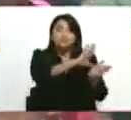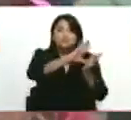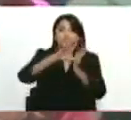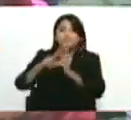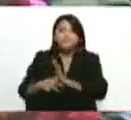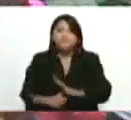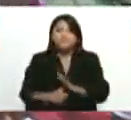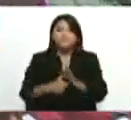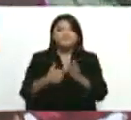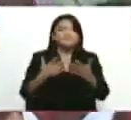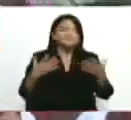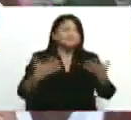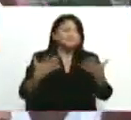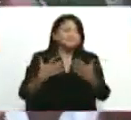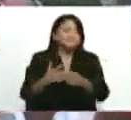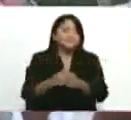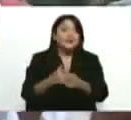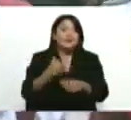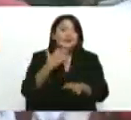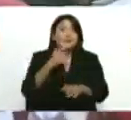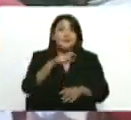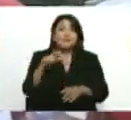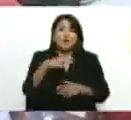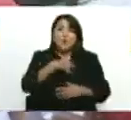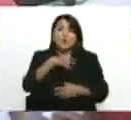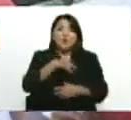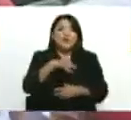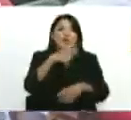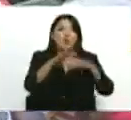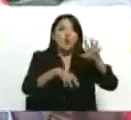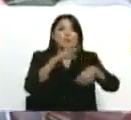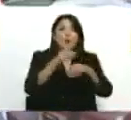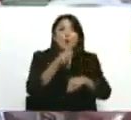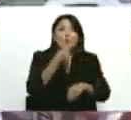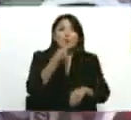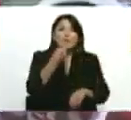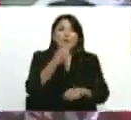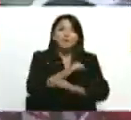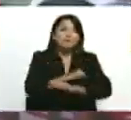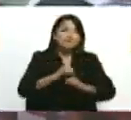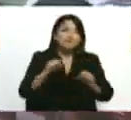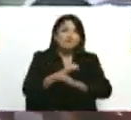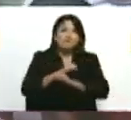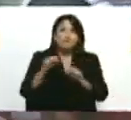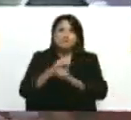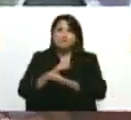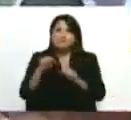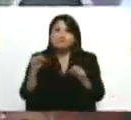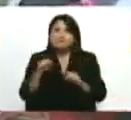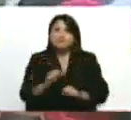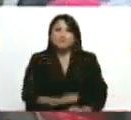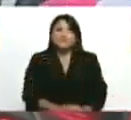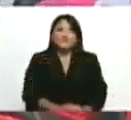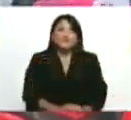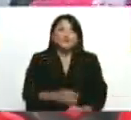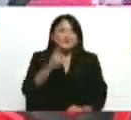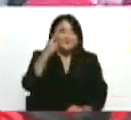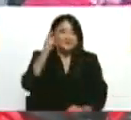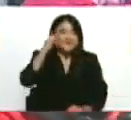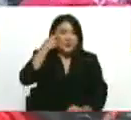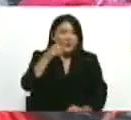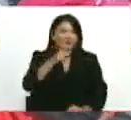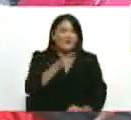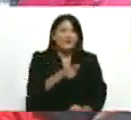a comprar alimentos en cualquier lugar. Ellos venían de crear aquella figura del bachaqueo, ¿lo